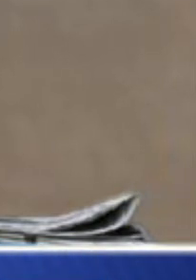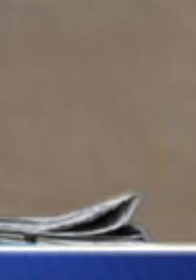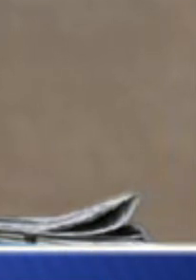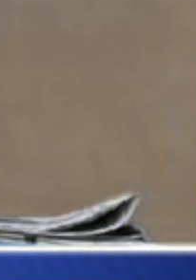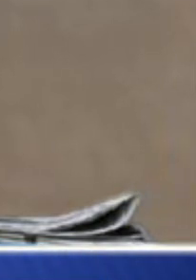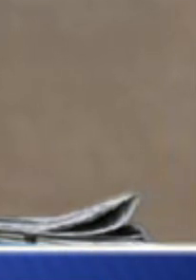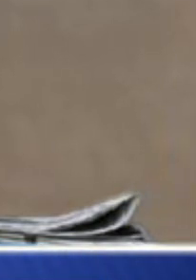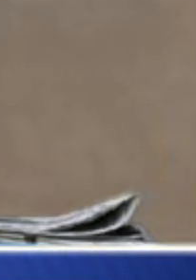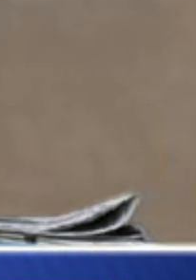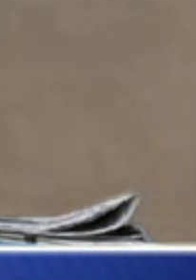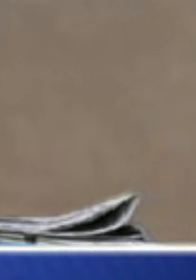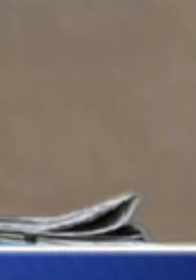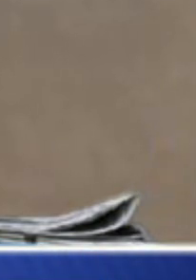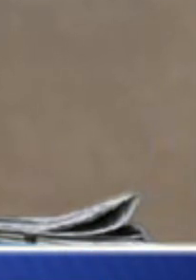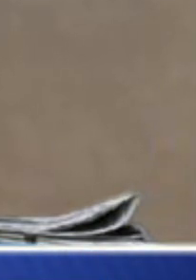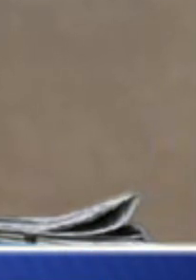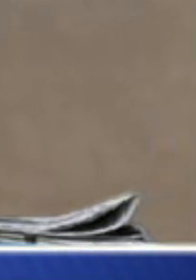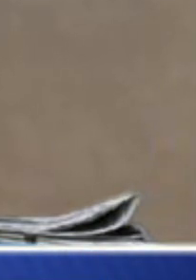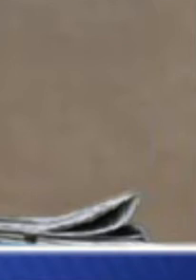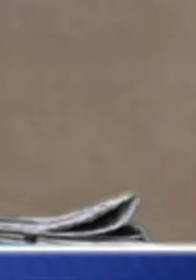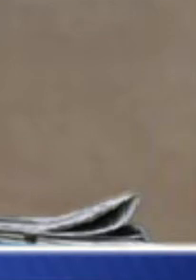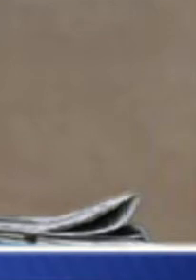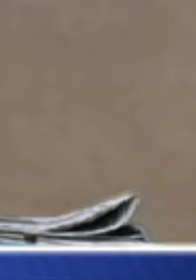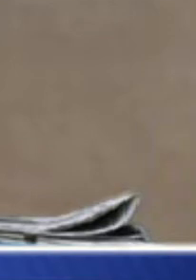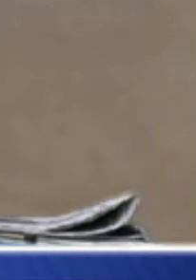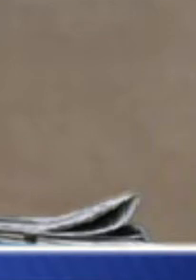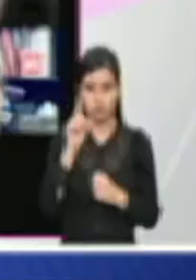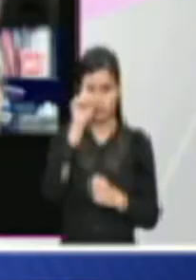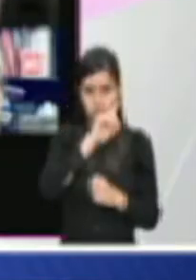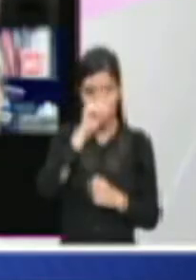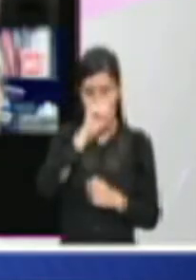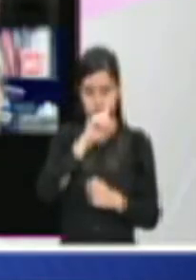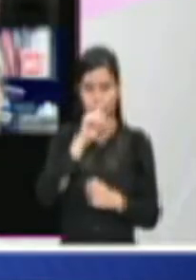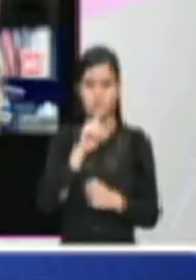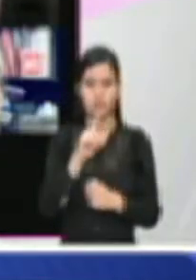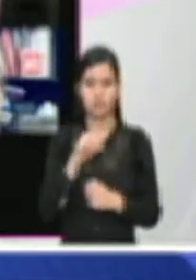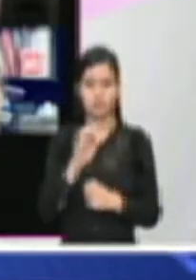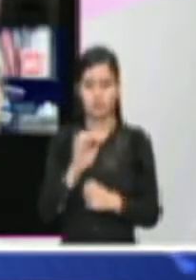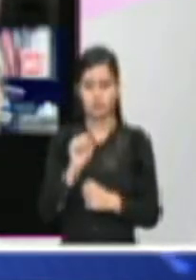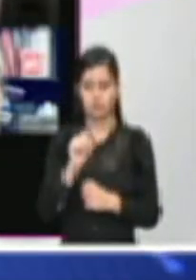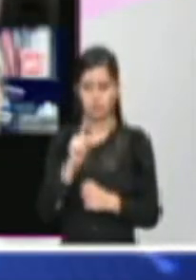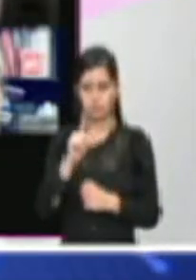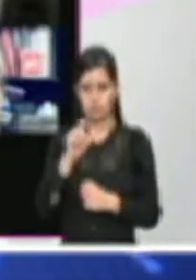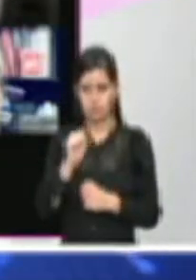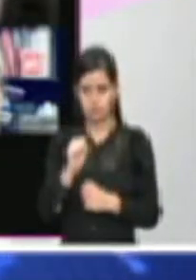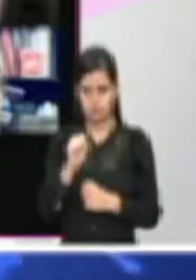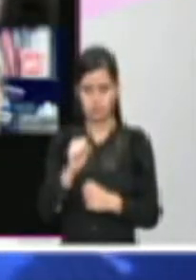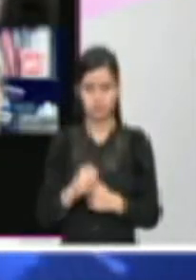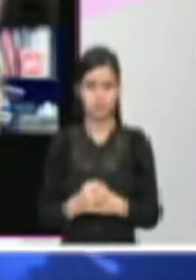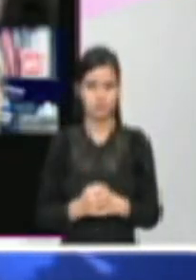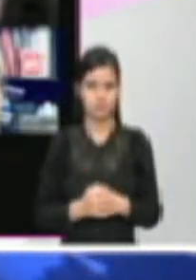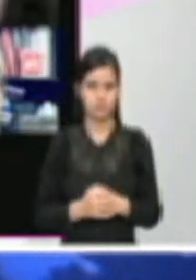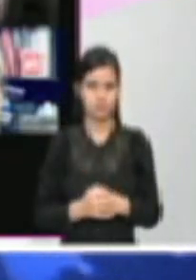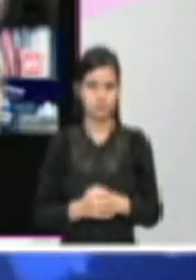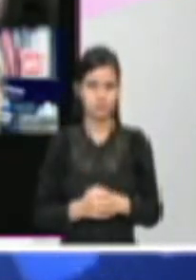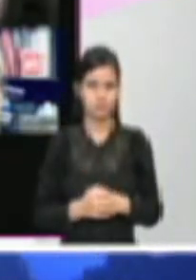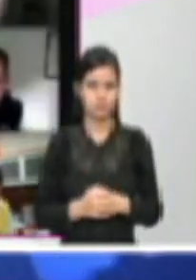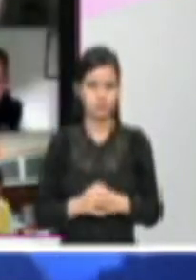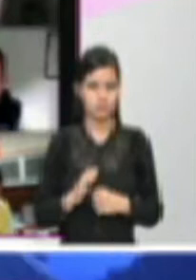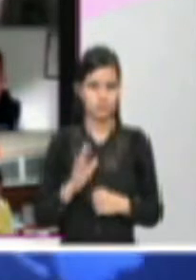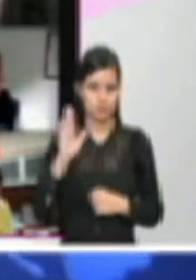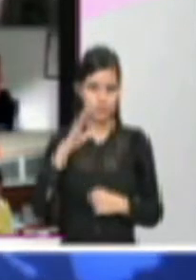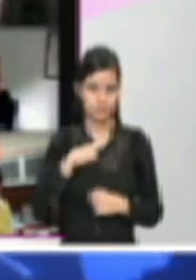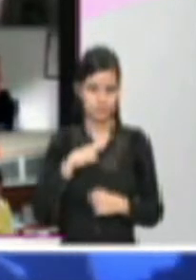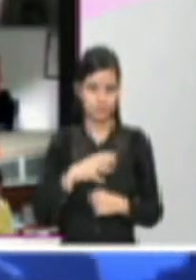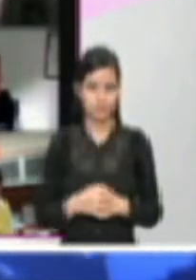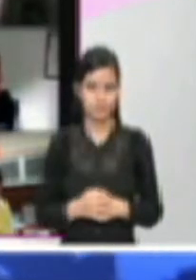de Guerrero con Félix Salgado Macedonio? Yo creo que el asunto se centró básicamente en,